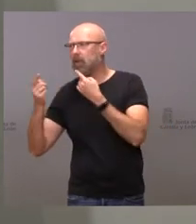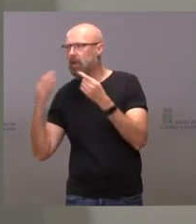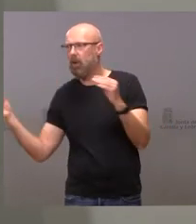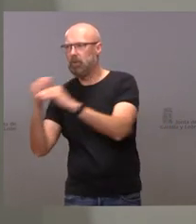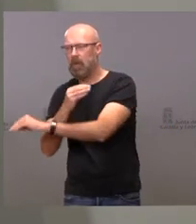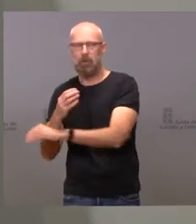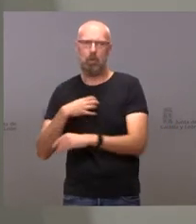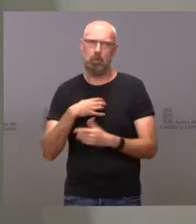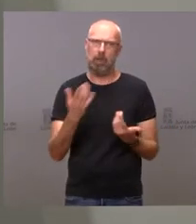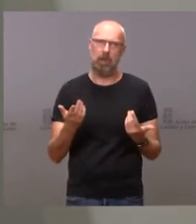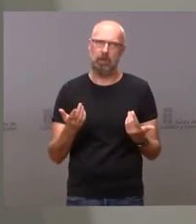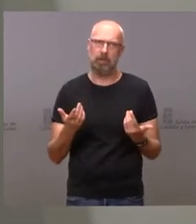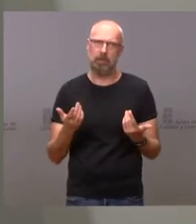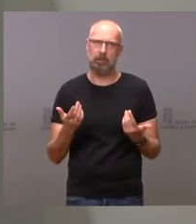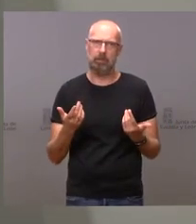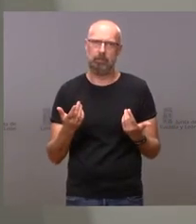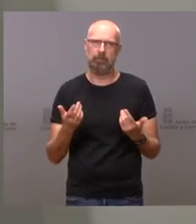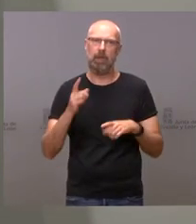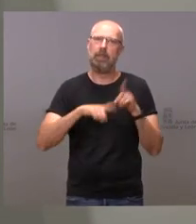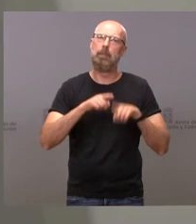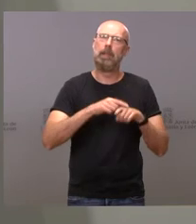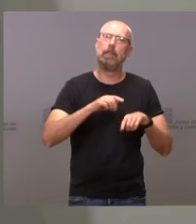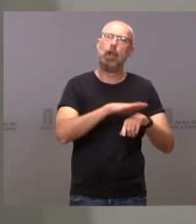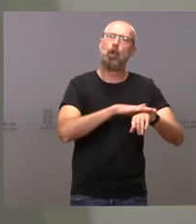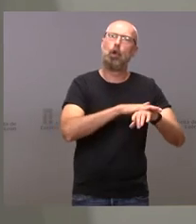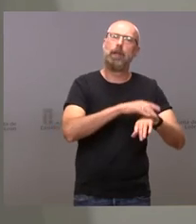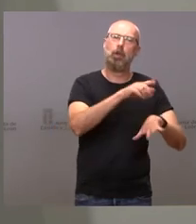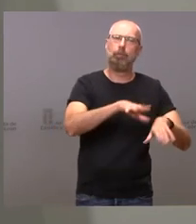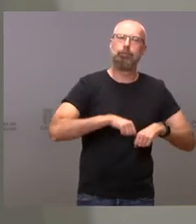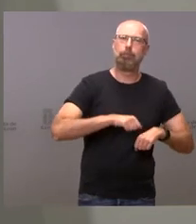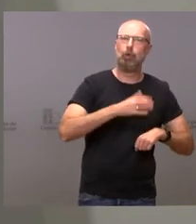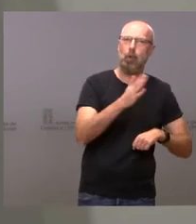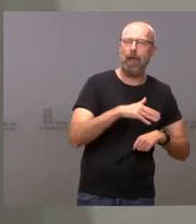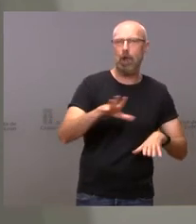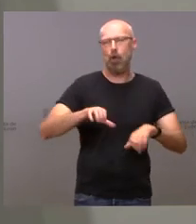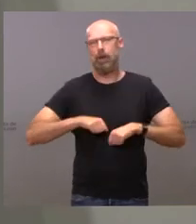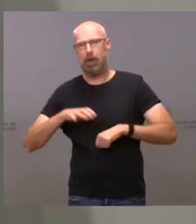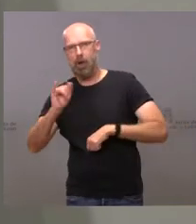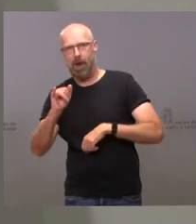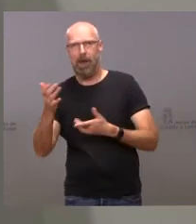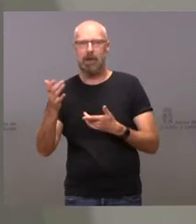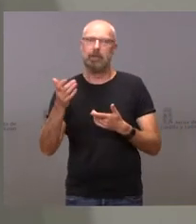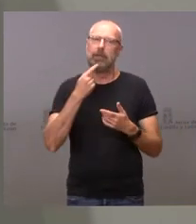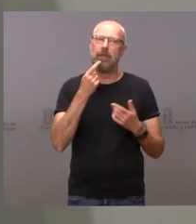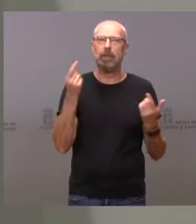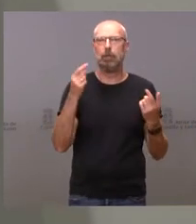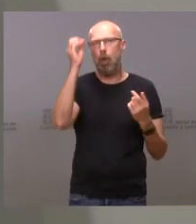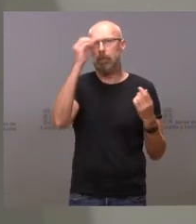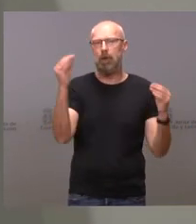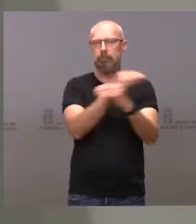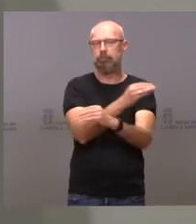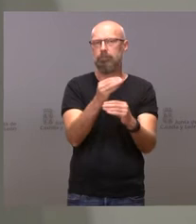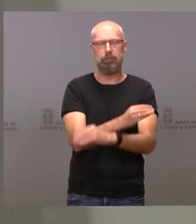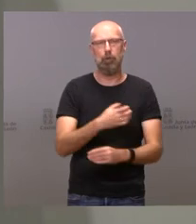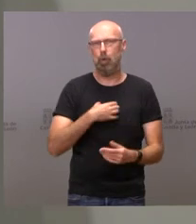otro, dependiendo de si uno gobierna o no gobierna en esa comunidad. He de decirles que a ese respecto he leído con detenimiento la